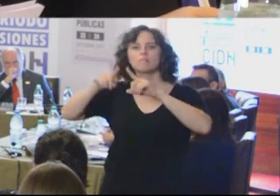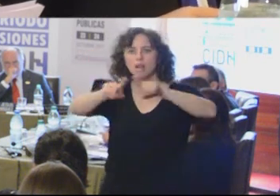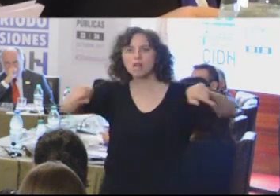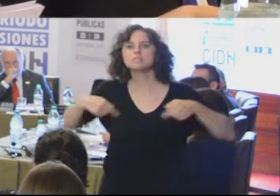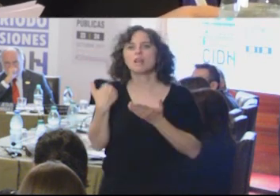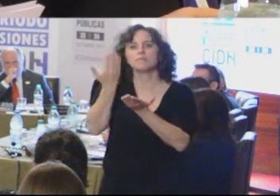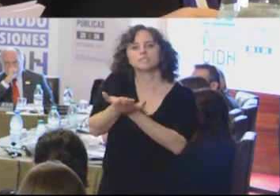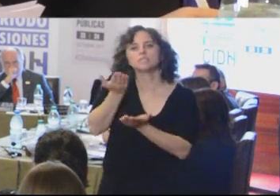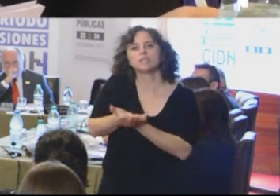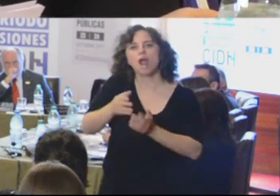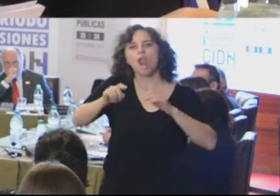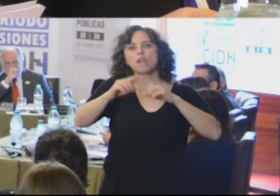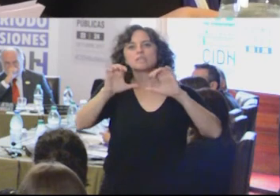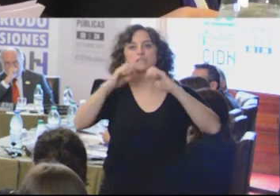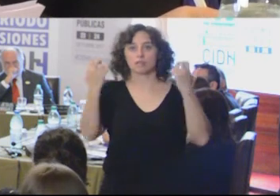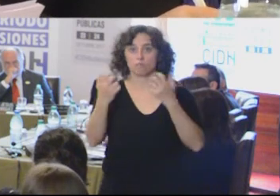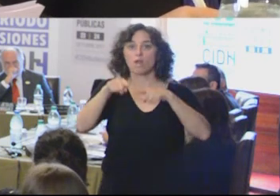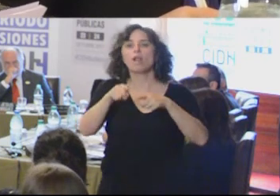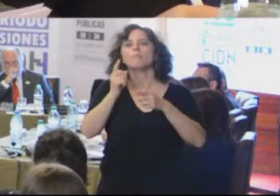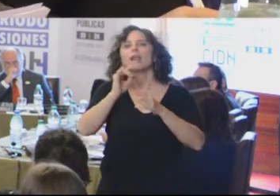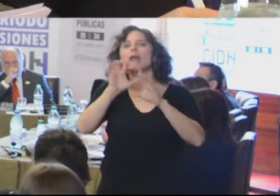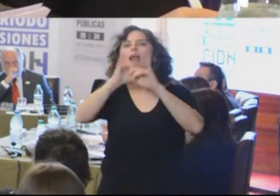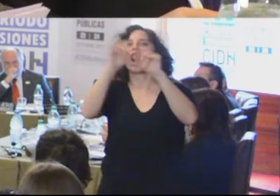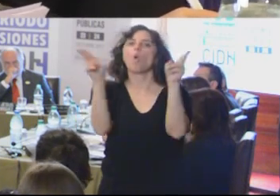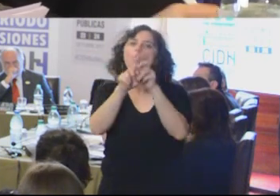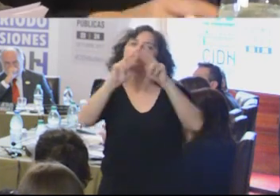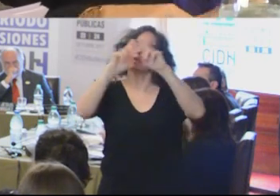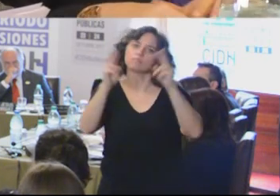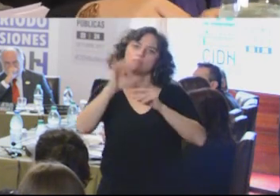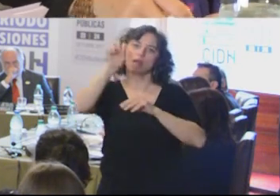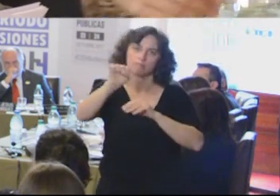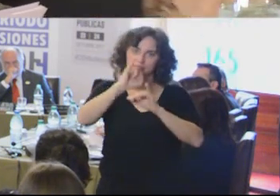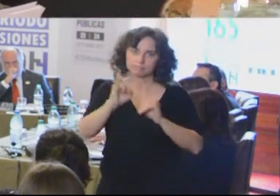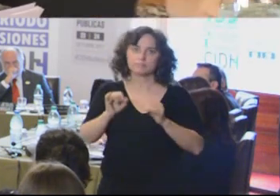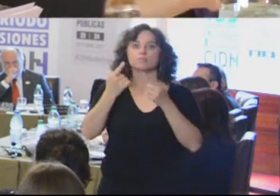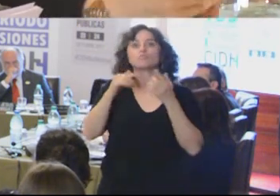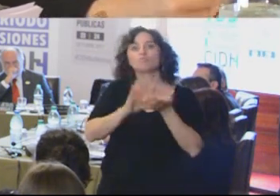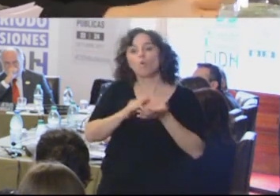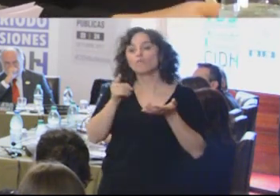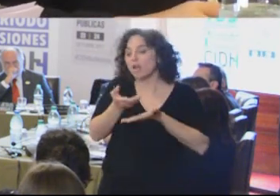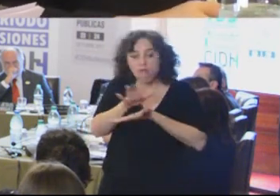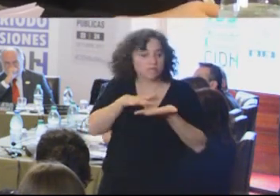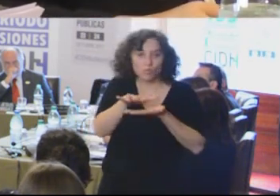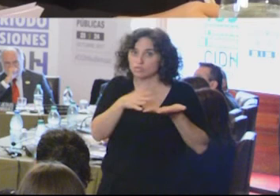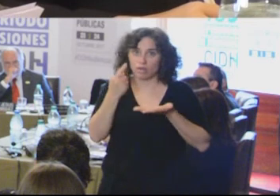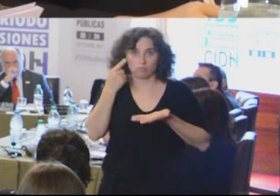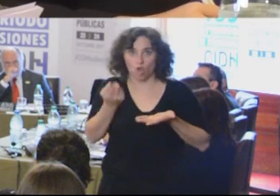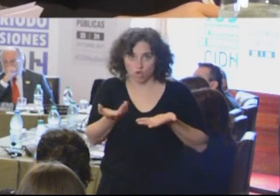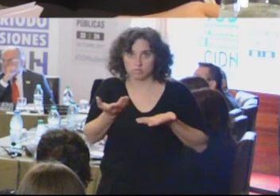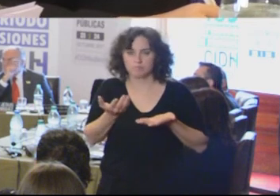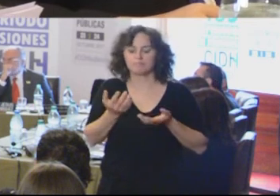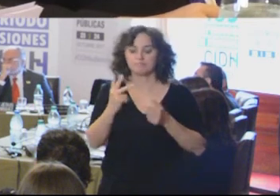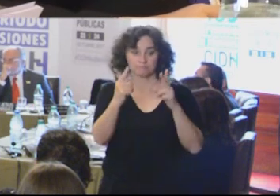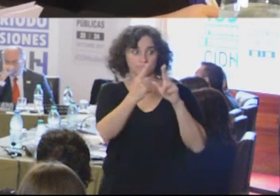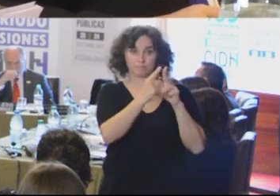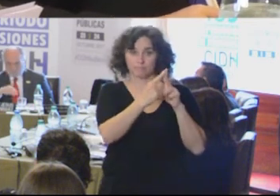tribunal para la paz su resolución de conclusiones respecto de los hechos que son de competencia a la gente toda